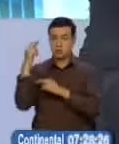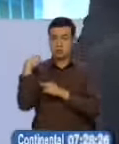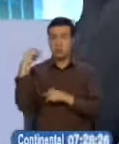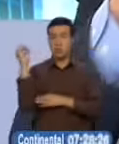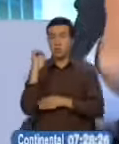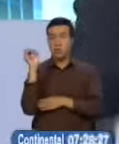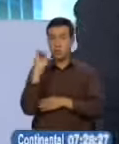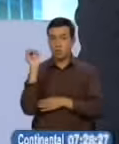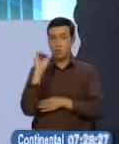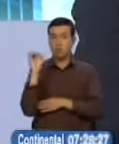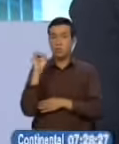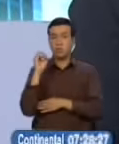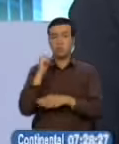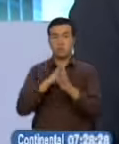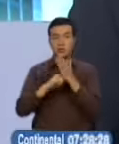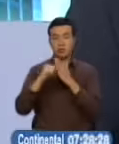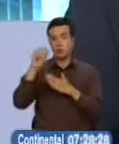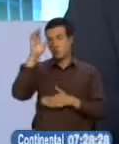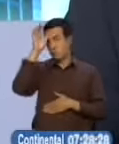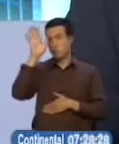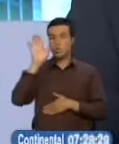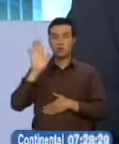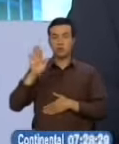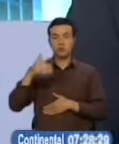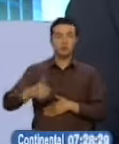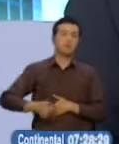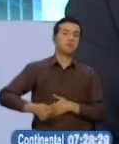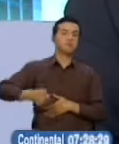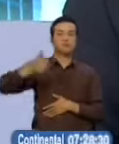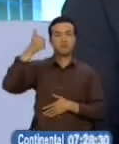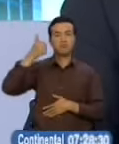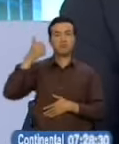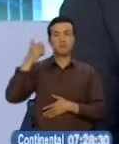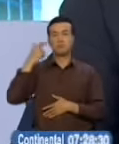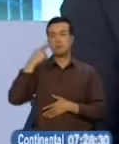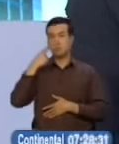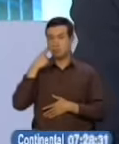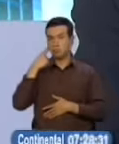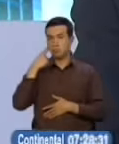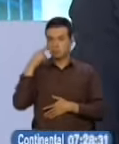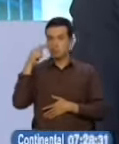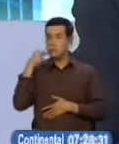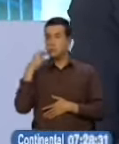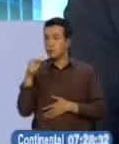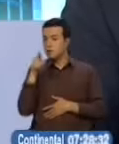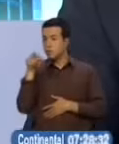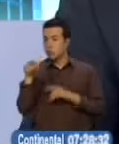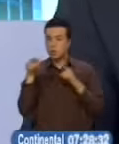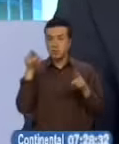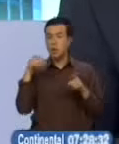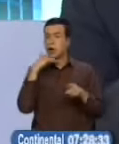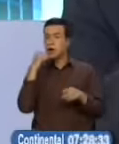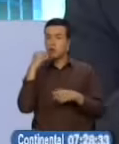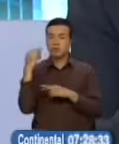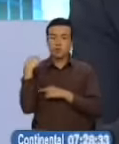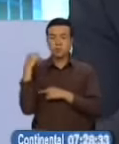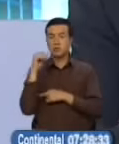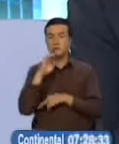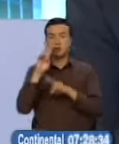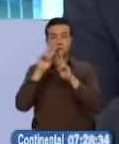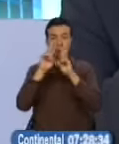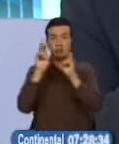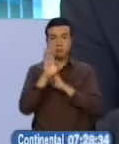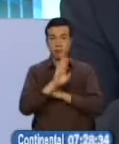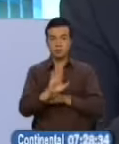o desde la rectoría, que sería el Ministerio de Cultura, se va a establecer algún tipo de competencia como